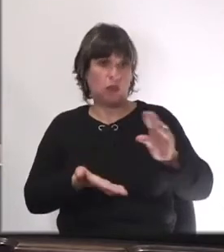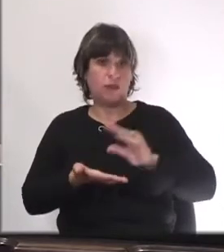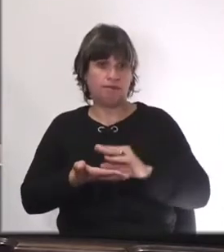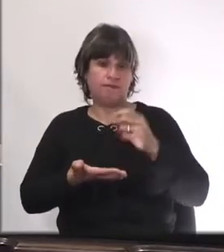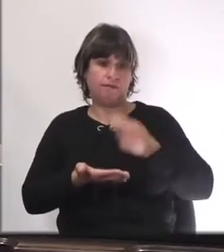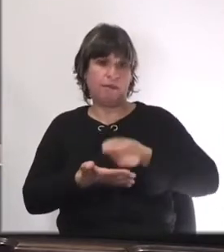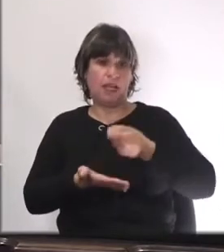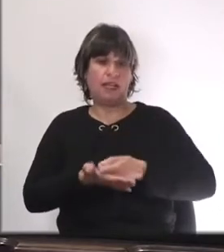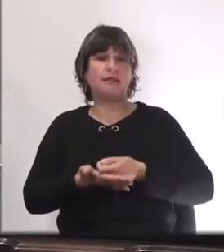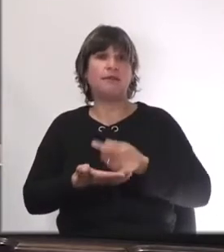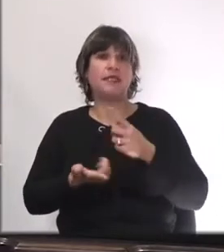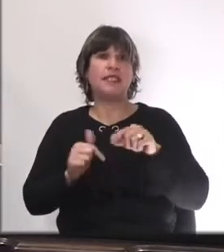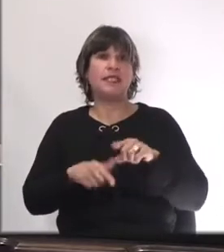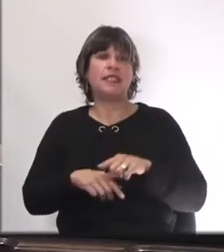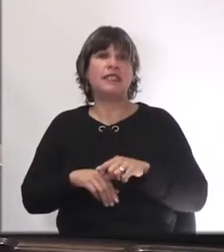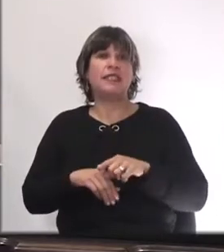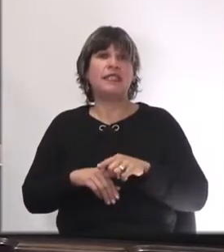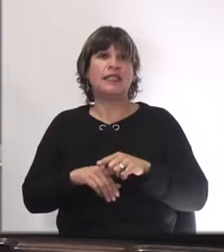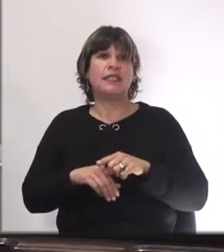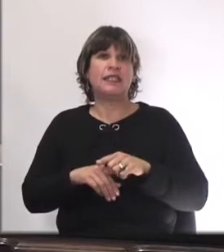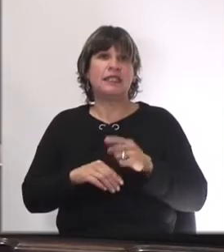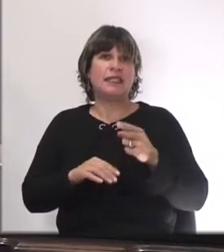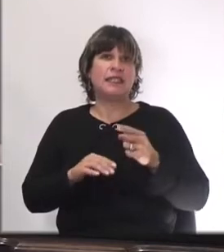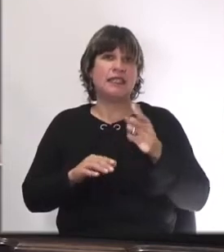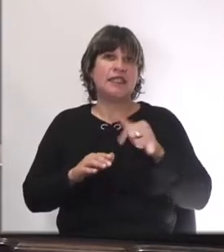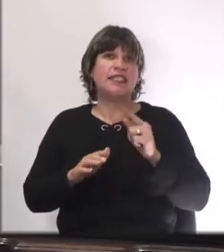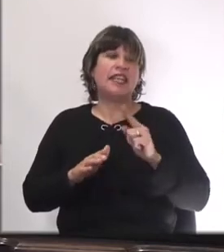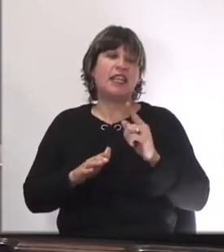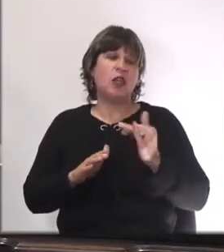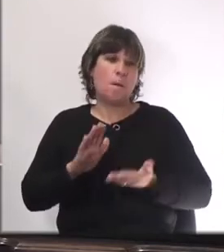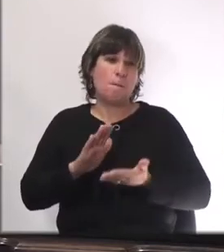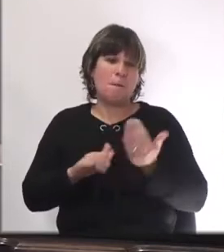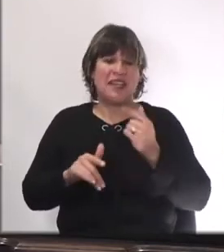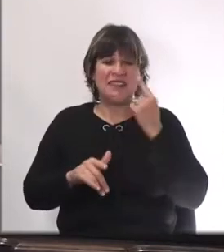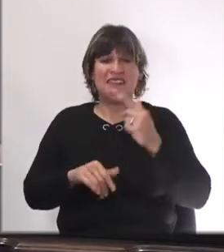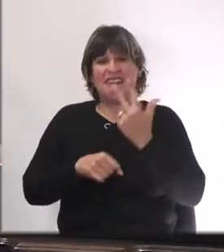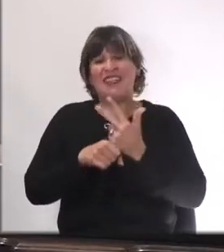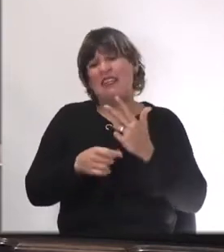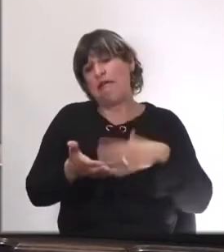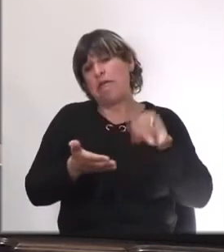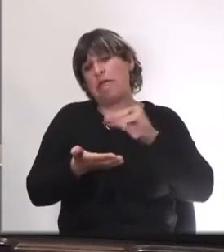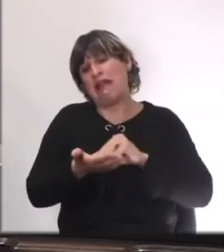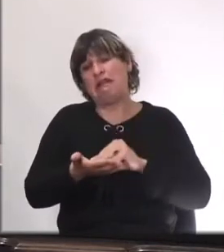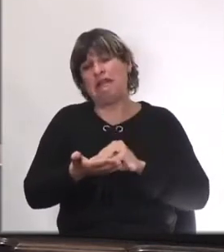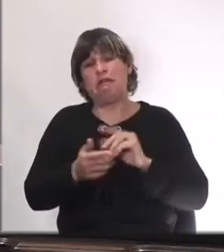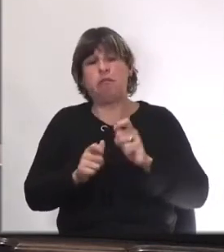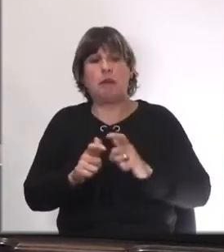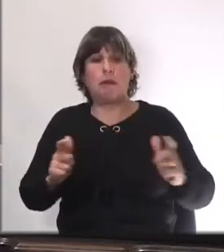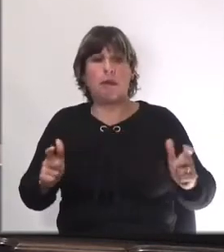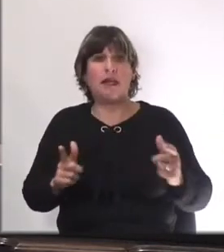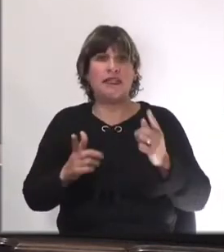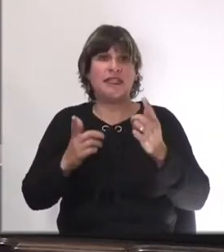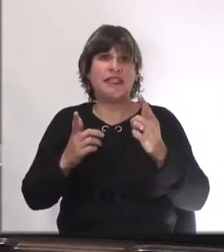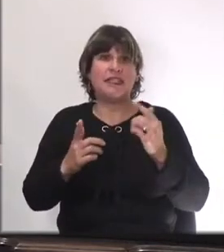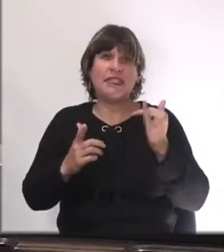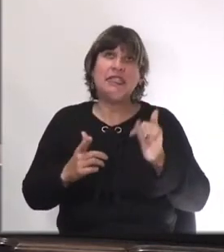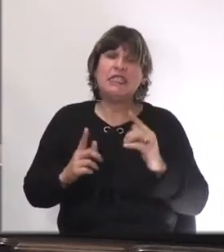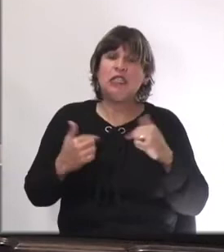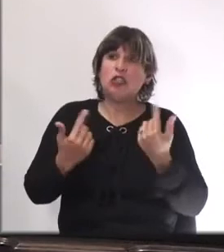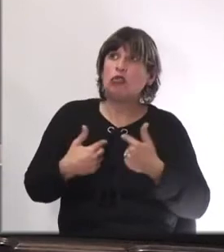pesos, salió más de 3 veces más. Si hubiésemos querido darle esa